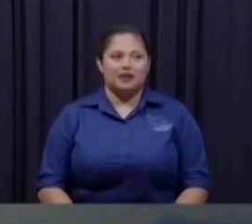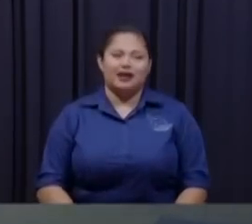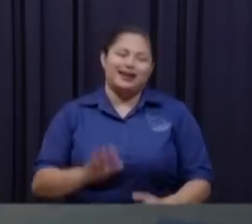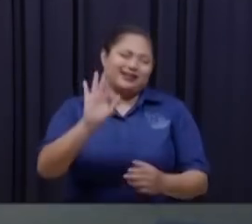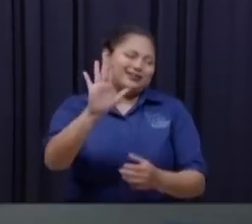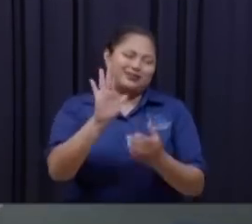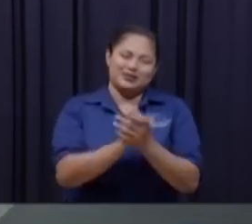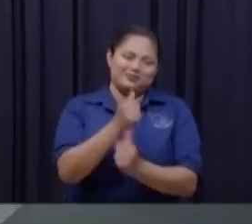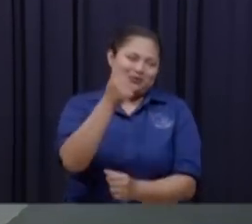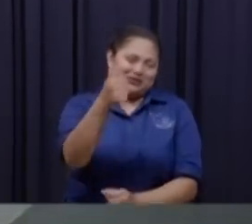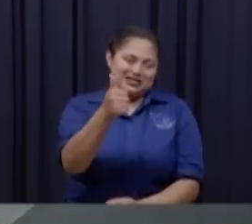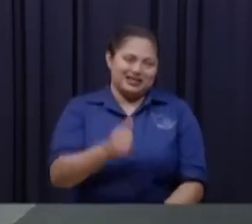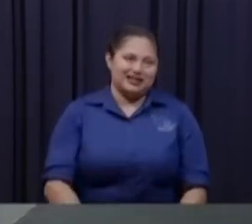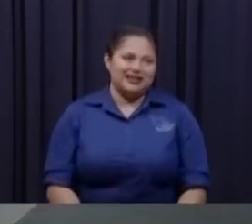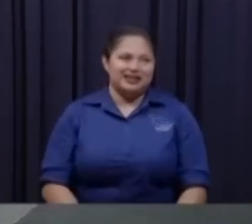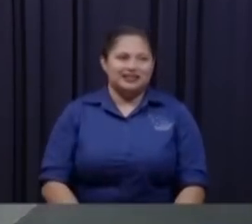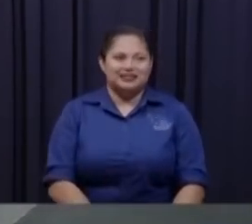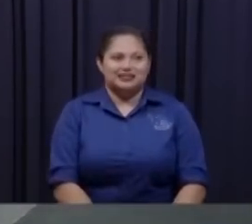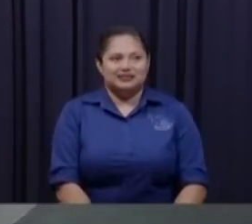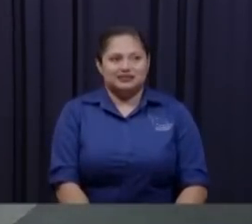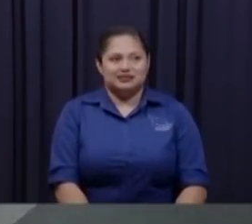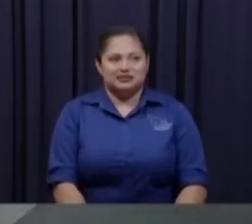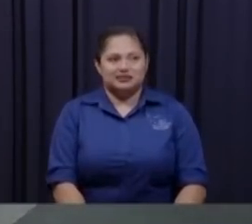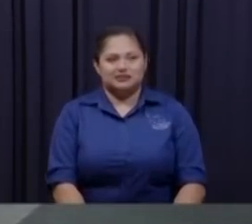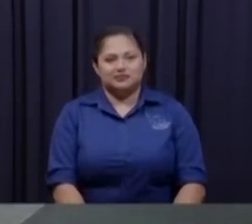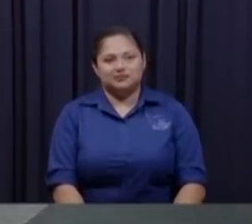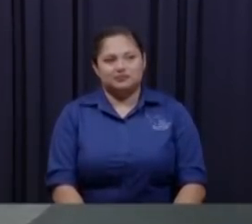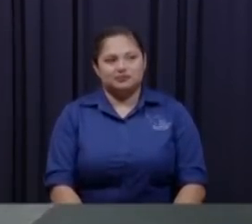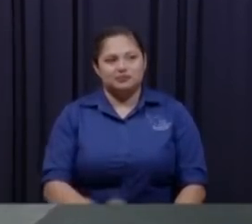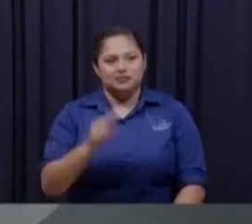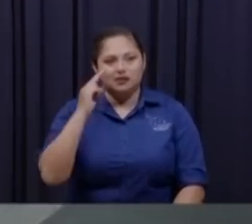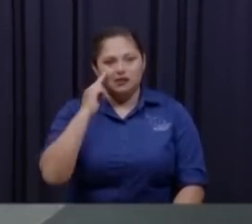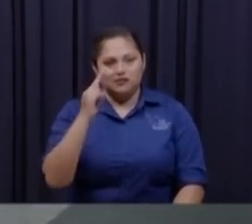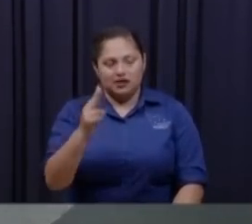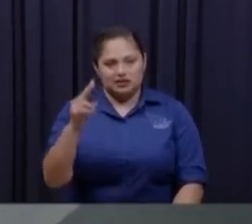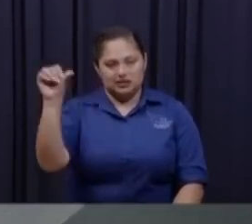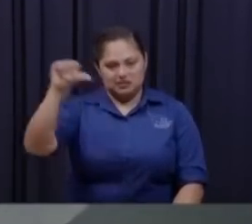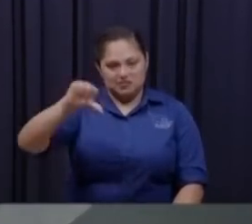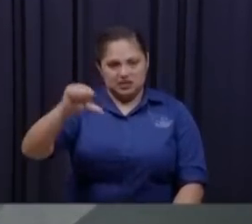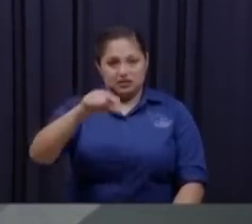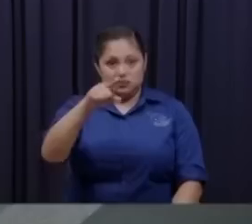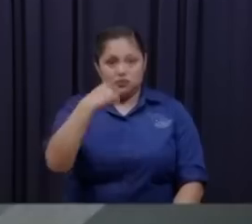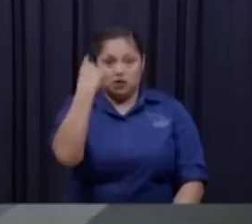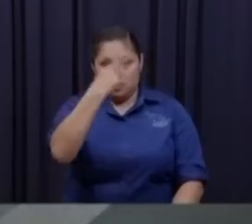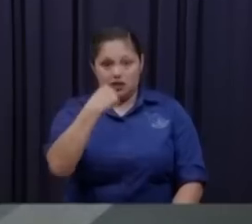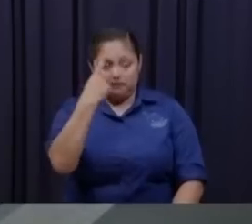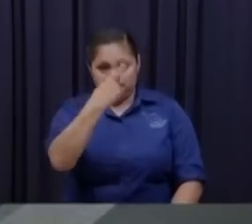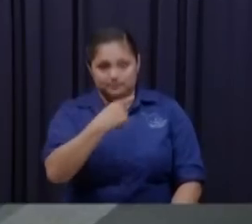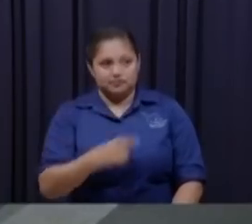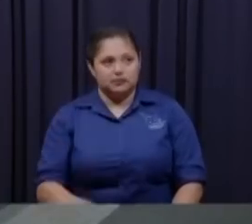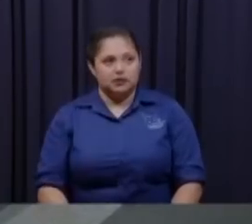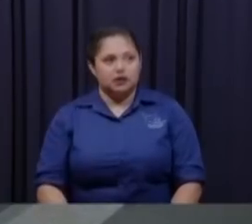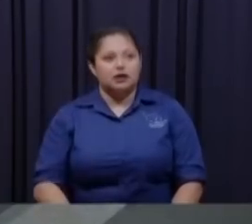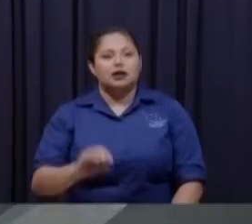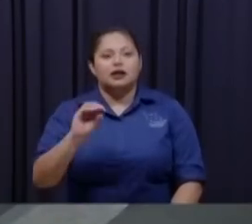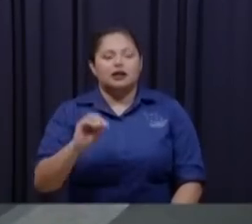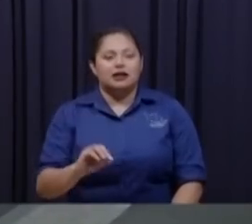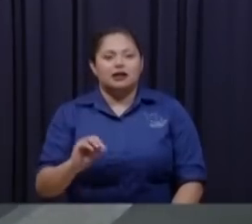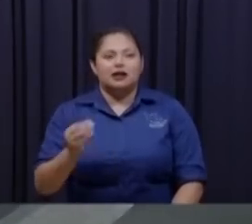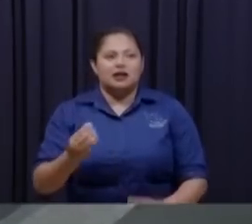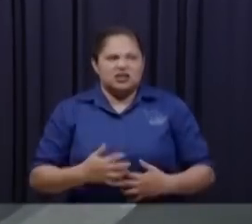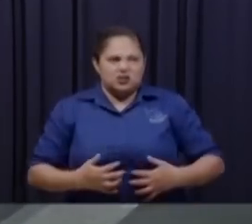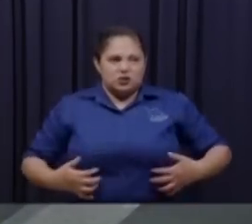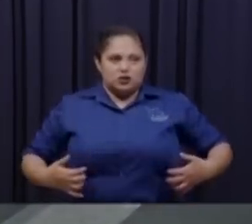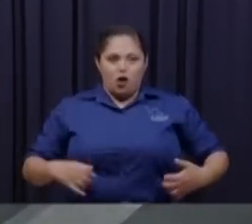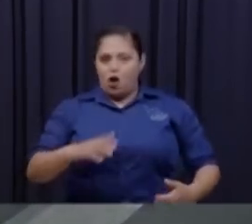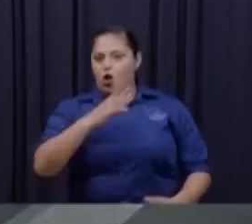lo estoy parafraseando, ¿eh? Con un, tócale el hueso y verás que te maldice en tu cara. ¿Y qué es el hueso? Ah,